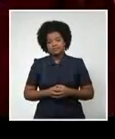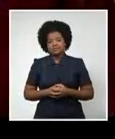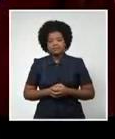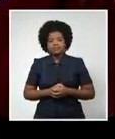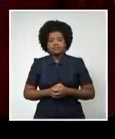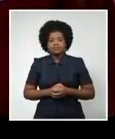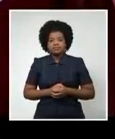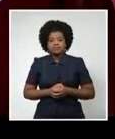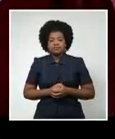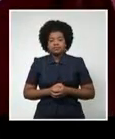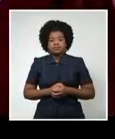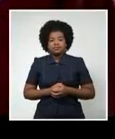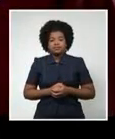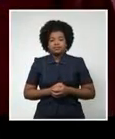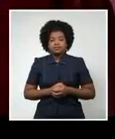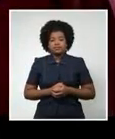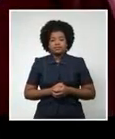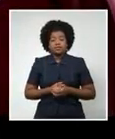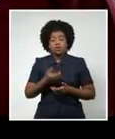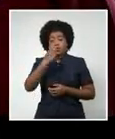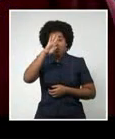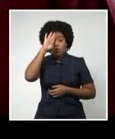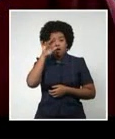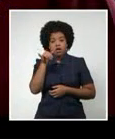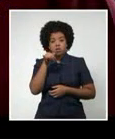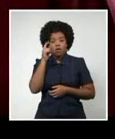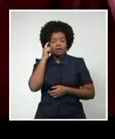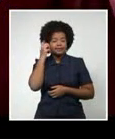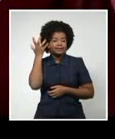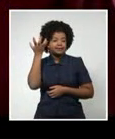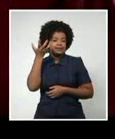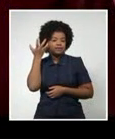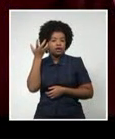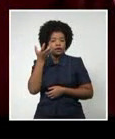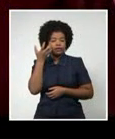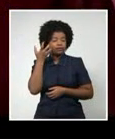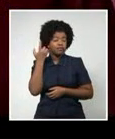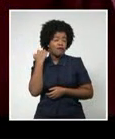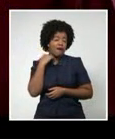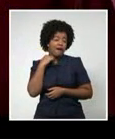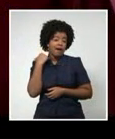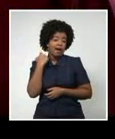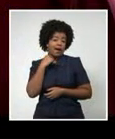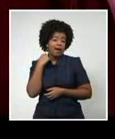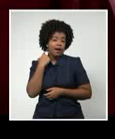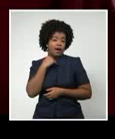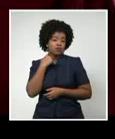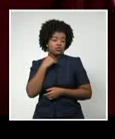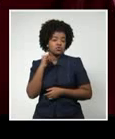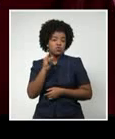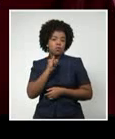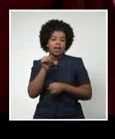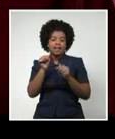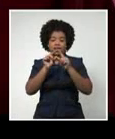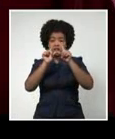Cuba además está en un imaginario que han construido durante muchos años como una isla